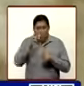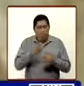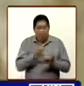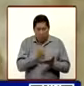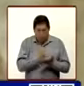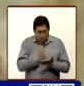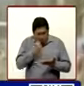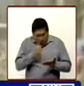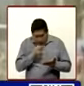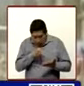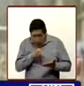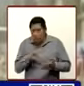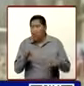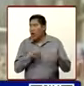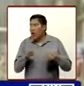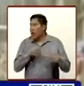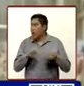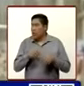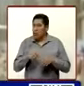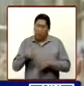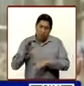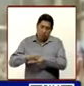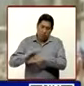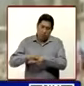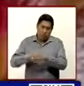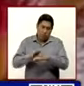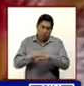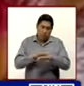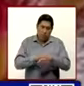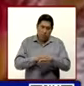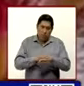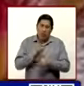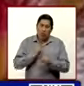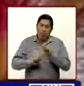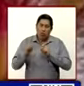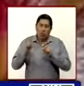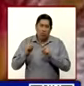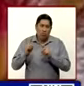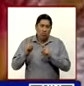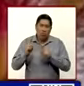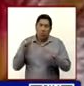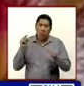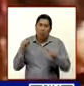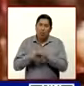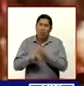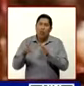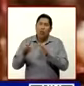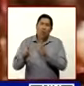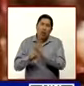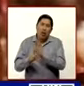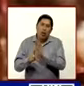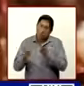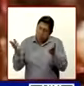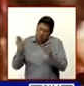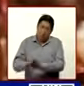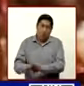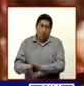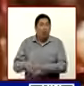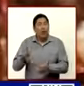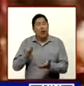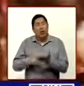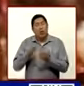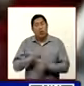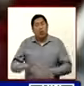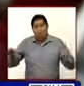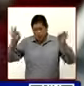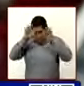registrados, y también se está haciendo la notificación o el cierre de mataderos clandestinos que se pudieran ubicar. Y lo más